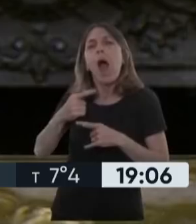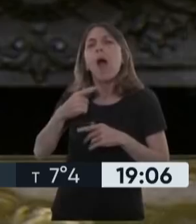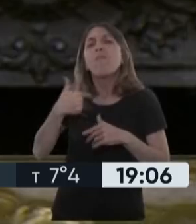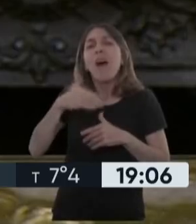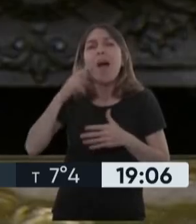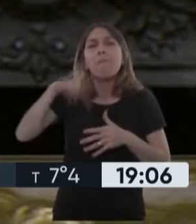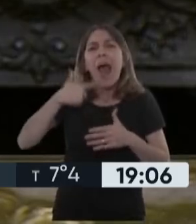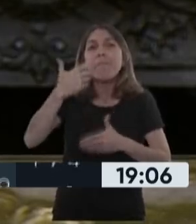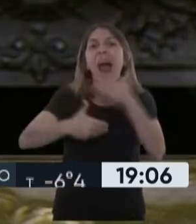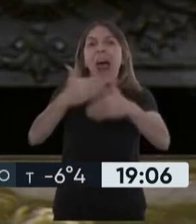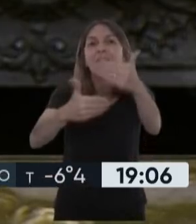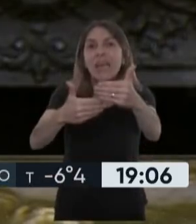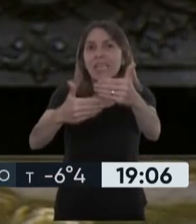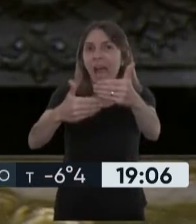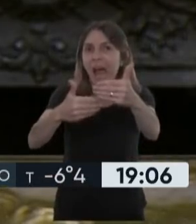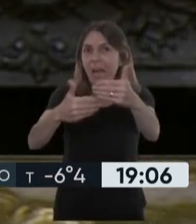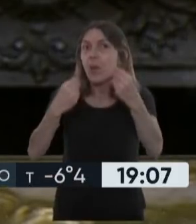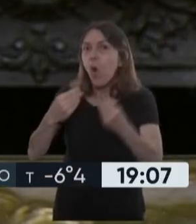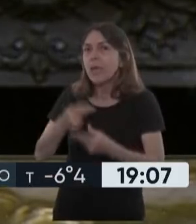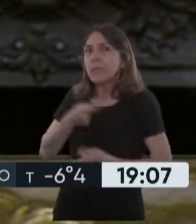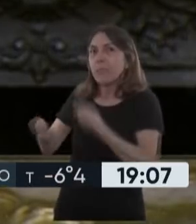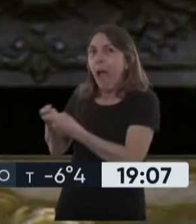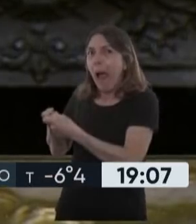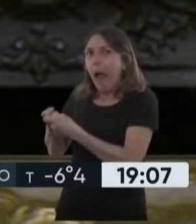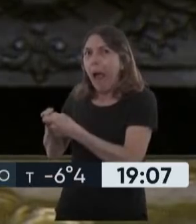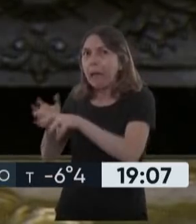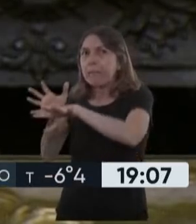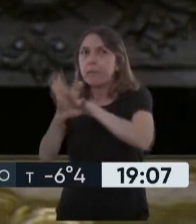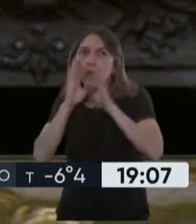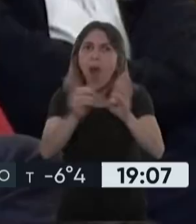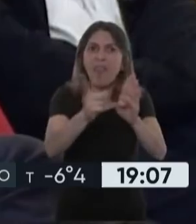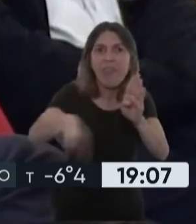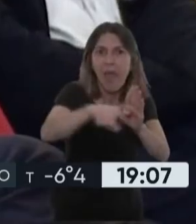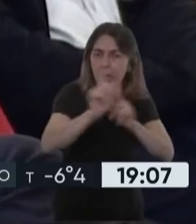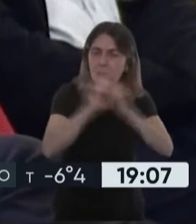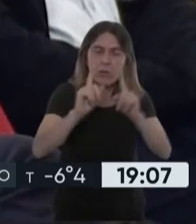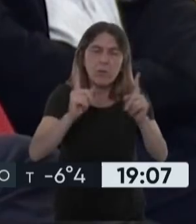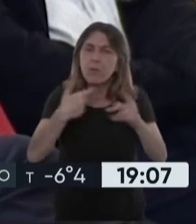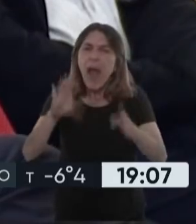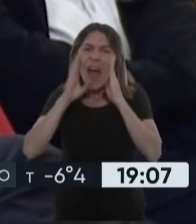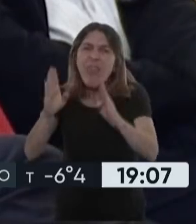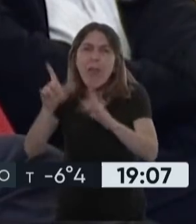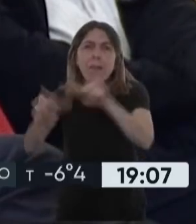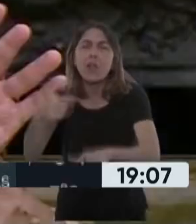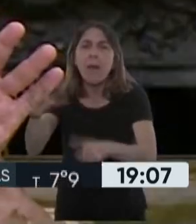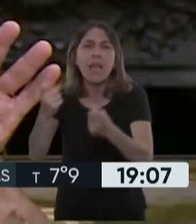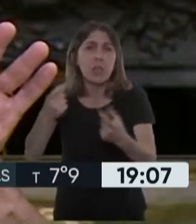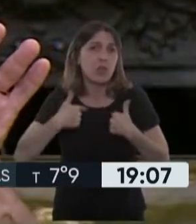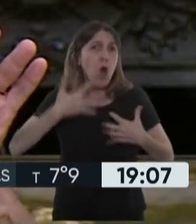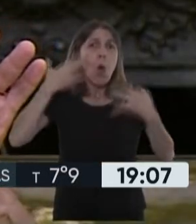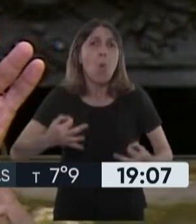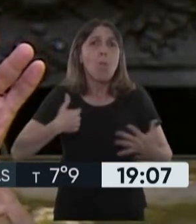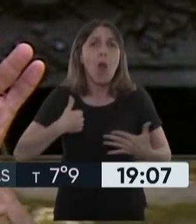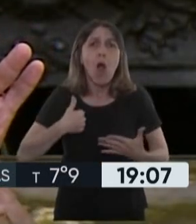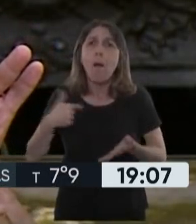que íbamos a seguir adelante con estas medidas progresivas que garanticen el ingreso a los sectores que lo necesitan. Y lo único que estoy haciendo es cumpliendo con mi